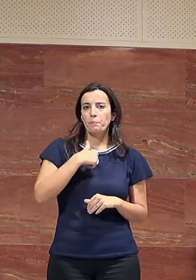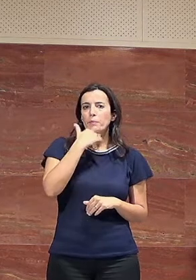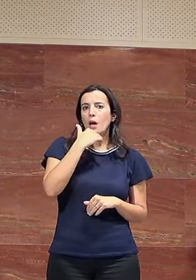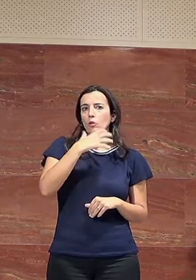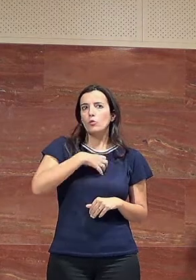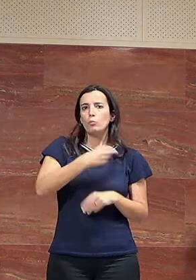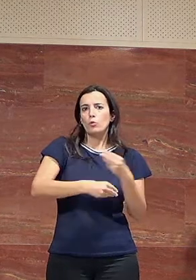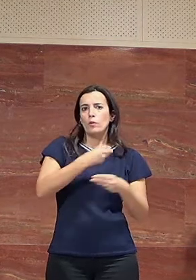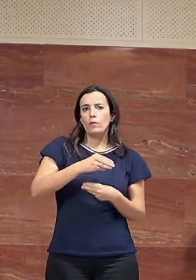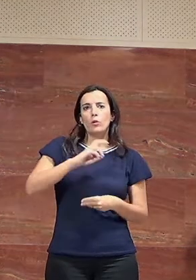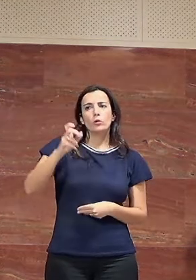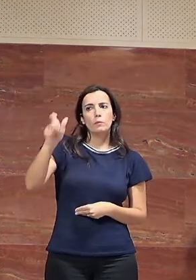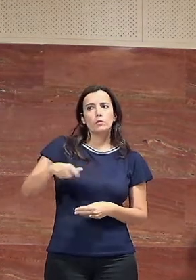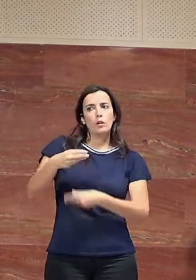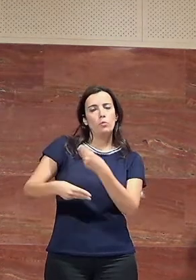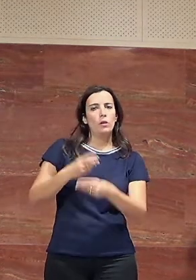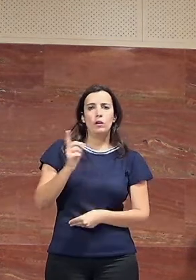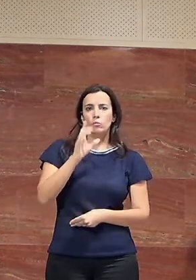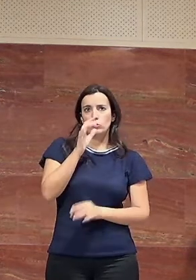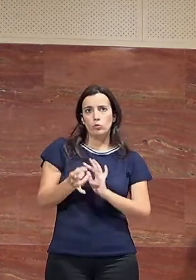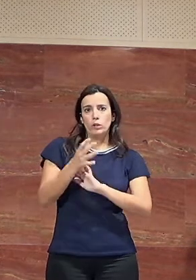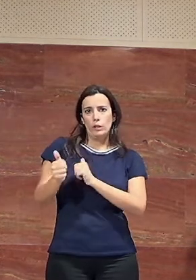no tiene ningún sentido y eso genera dependencia.